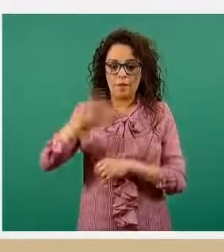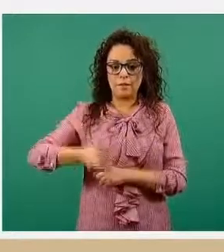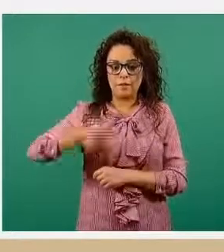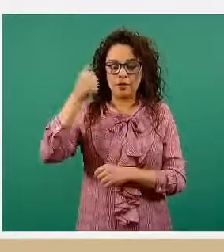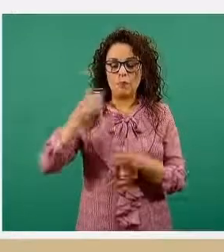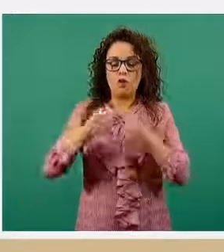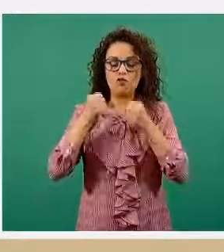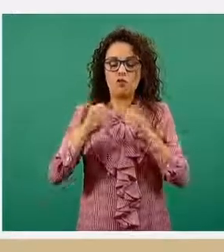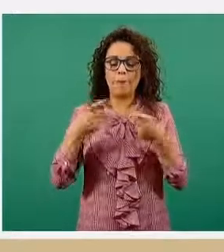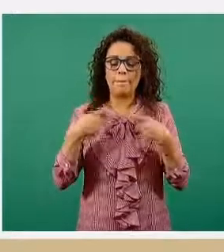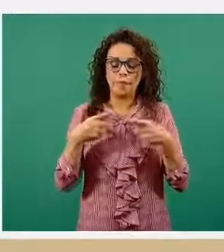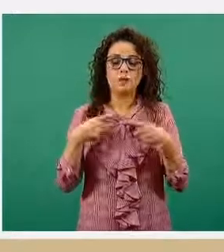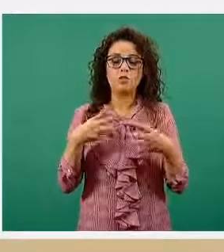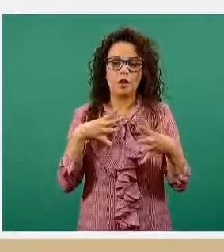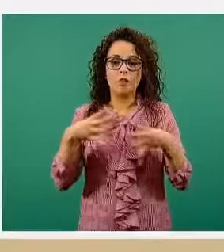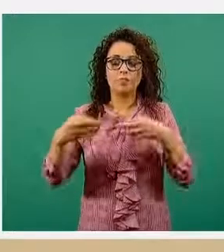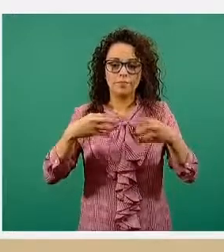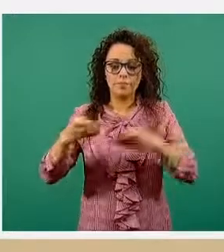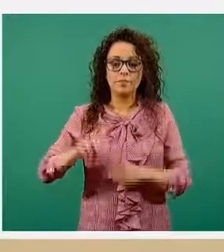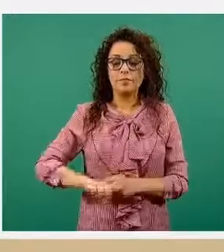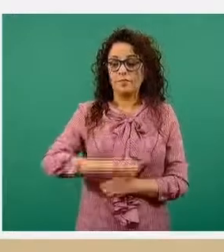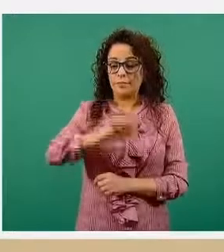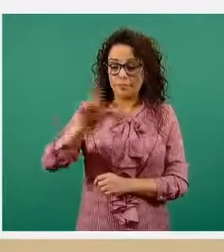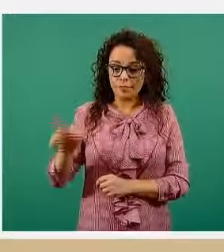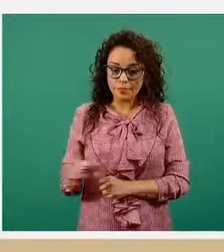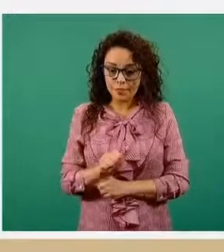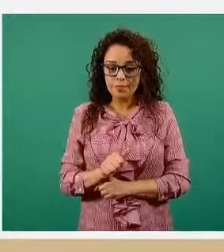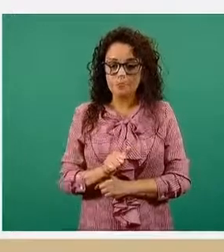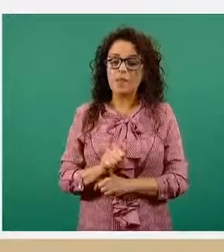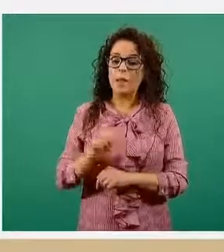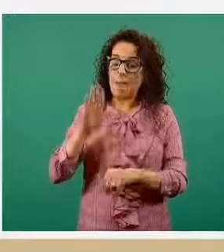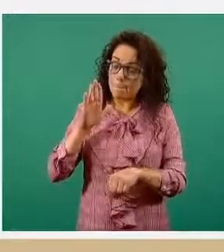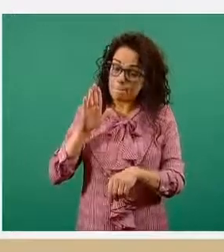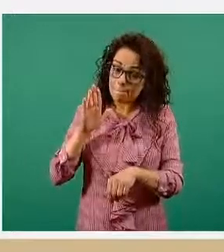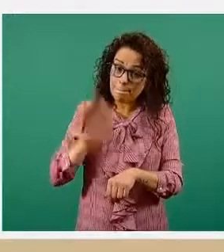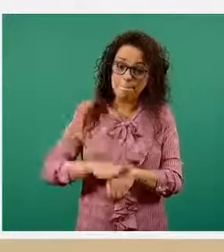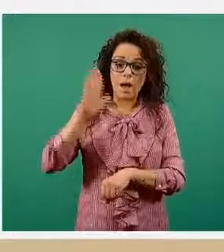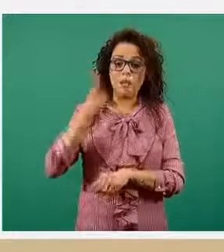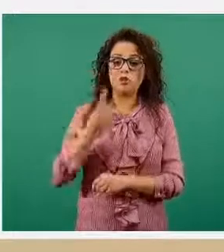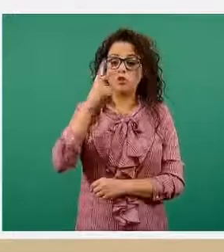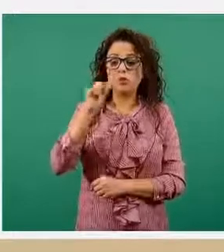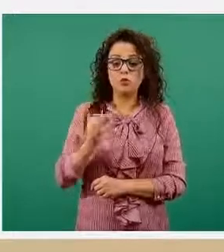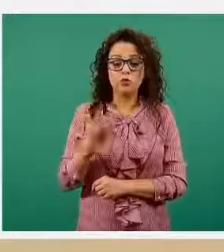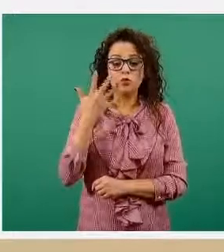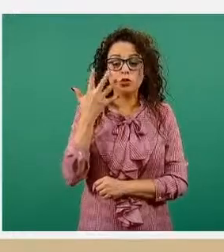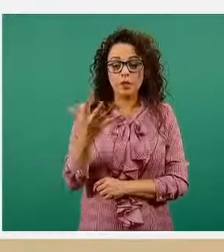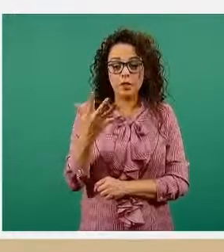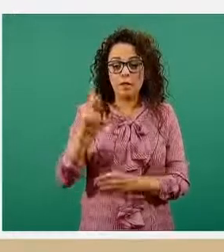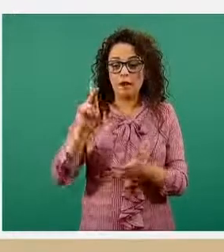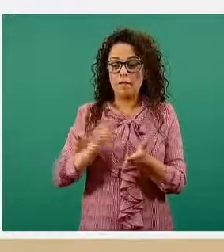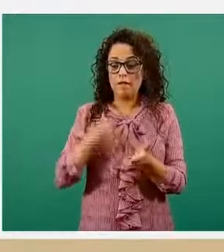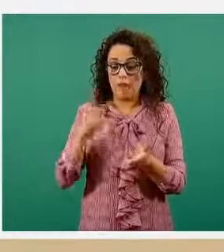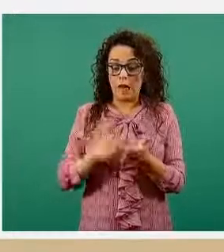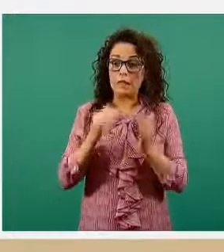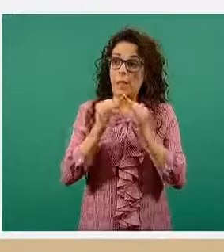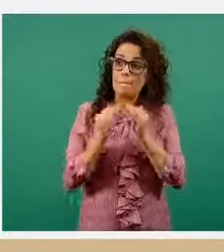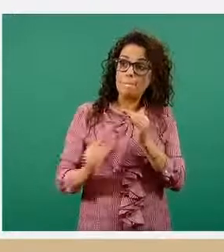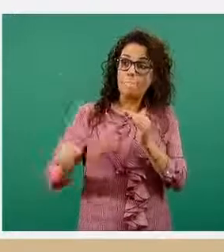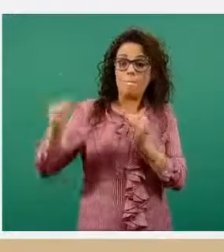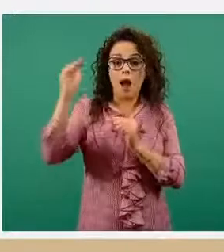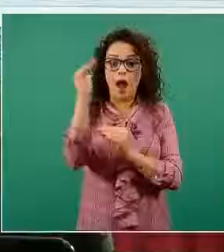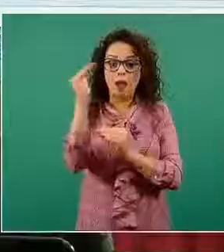gran cantidad de personas, y luego con una magnitud todavía mayor de casi 2.5 veces, la